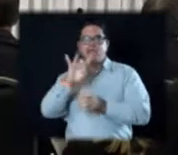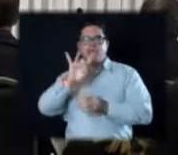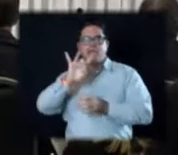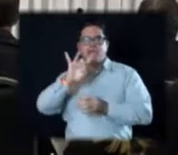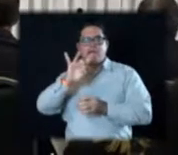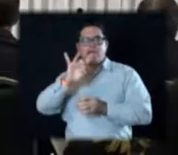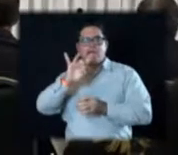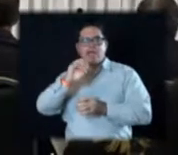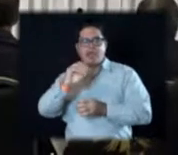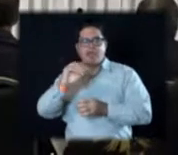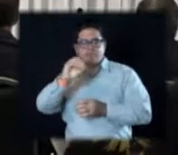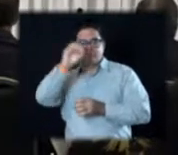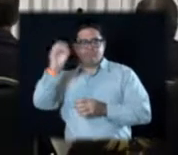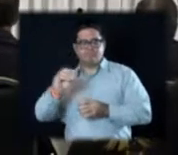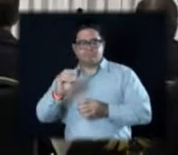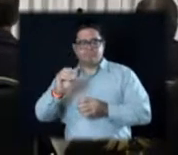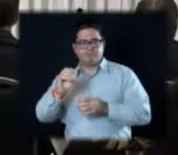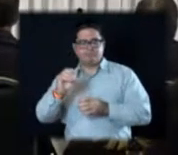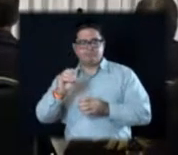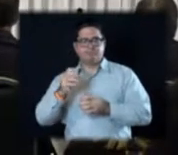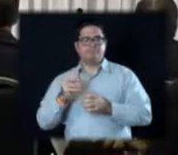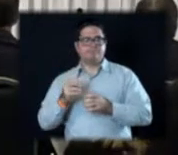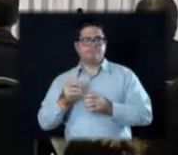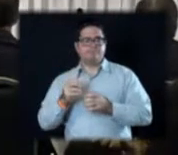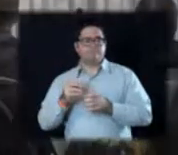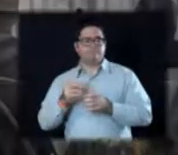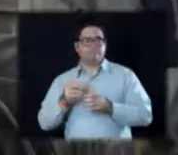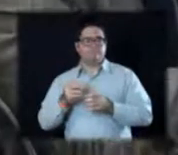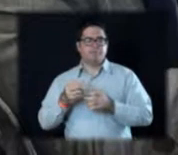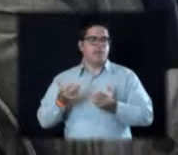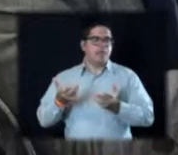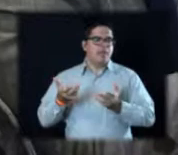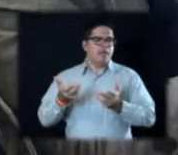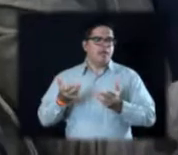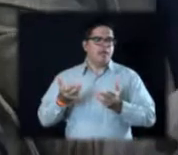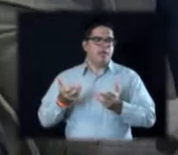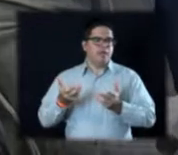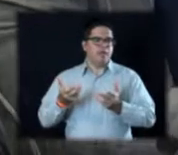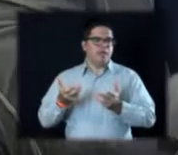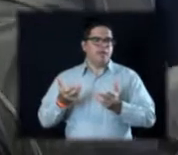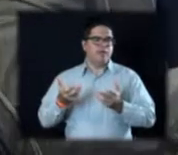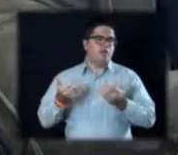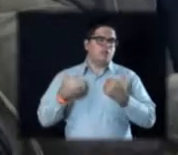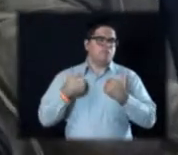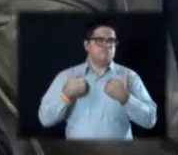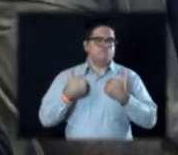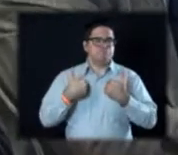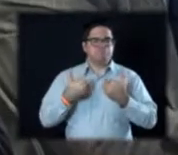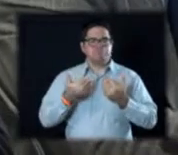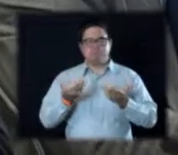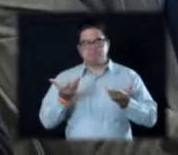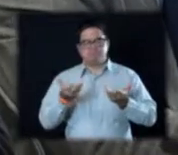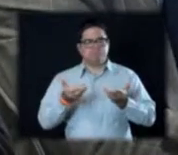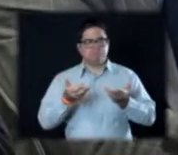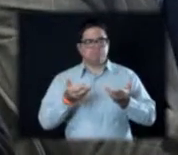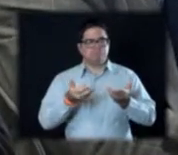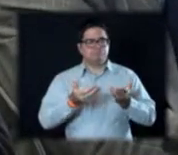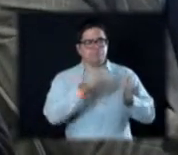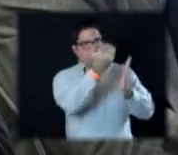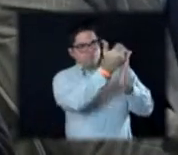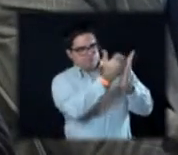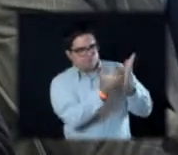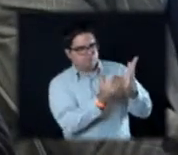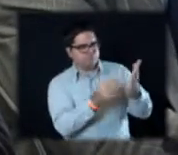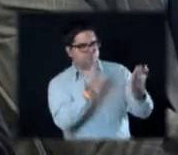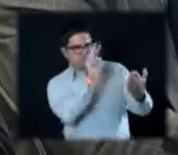Eso incluye un cierto porcentaje de las cuentas y nos da una visión